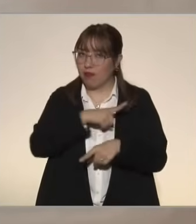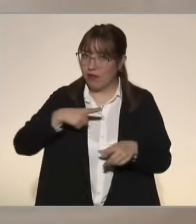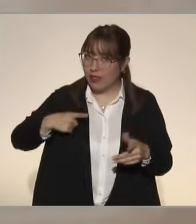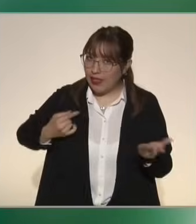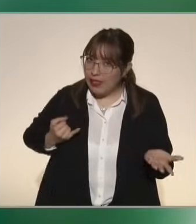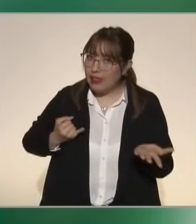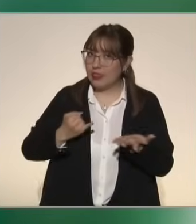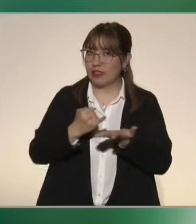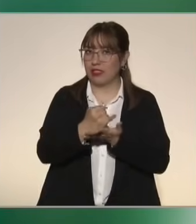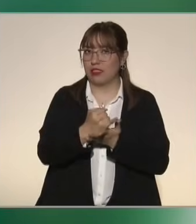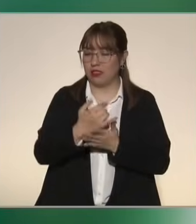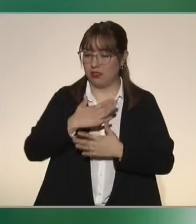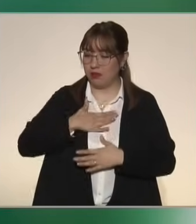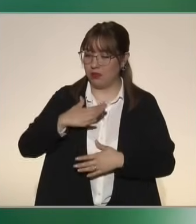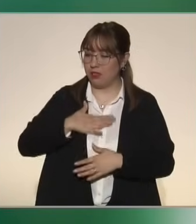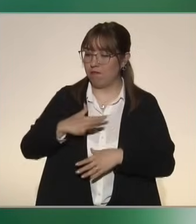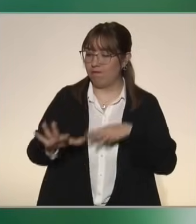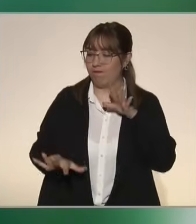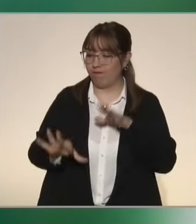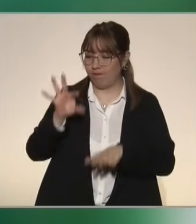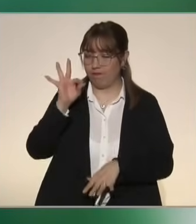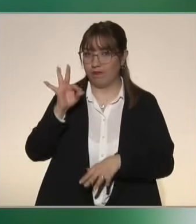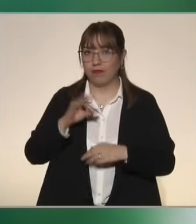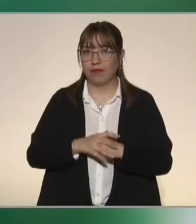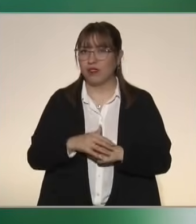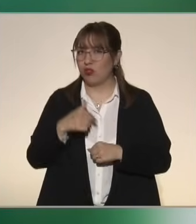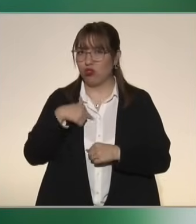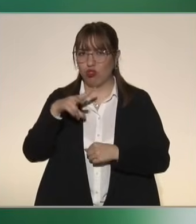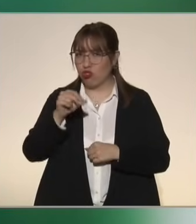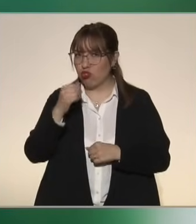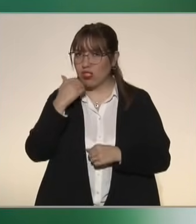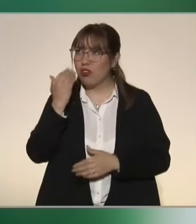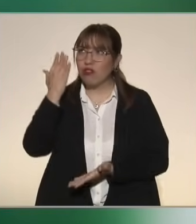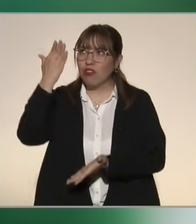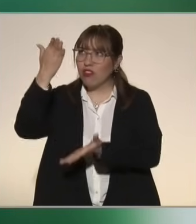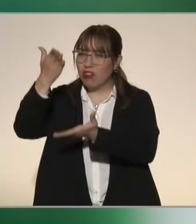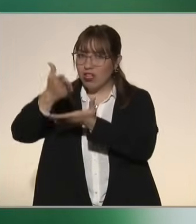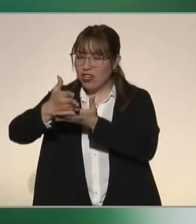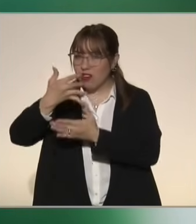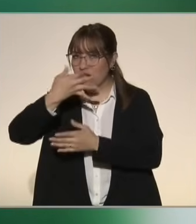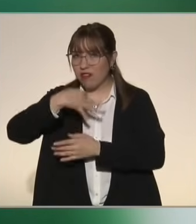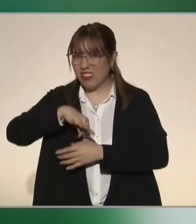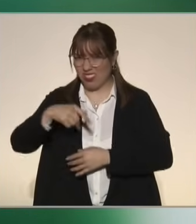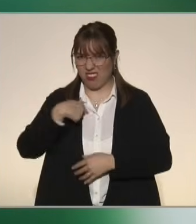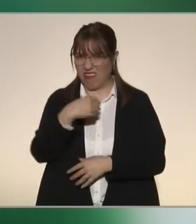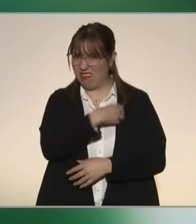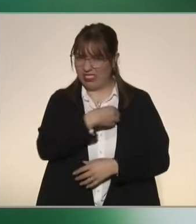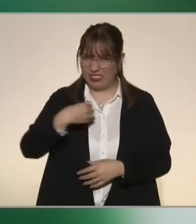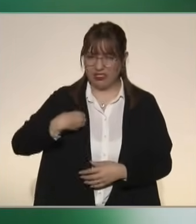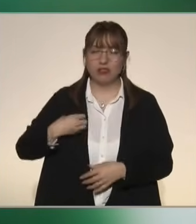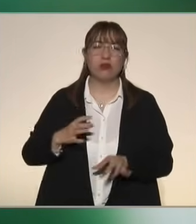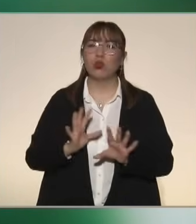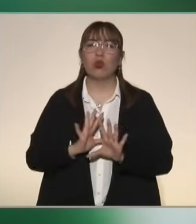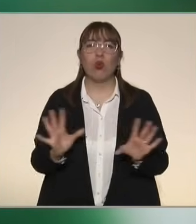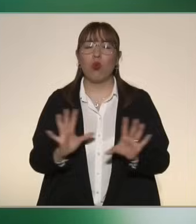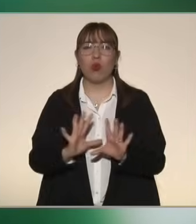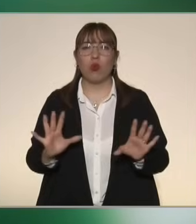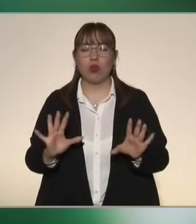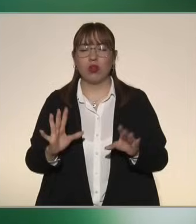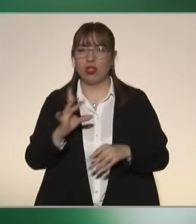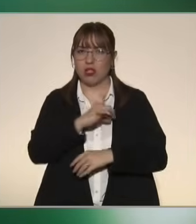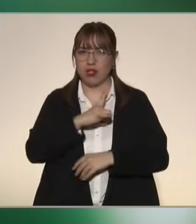que tenemos de elección. Si no quiero ir a una fiesta, entonces no me obligo. Una evaluación